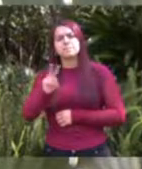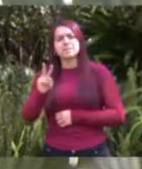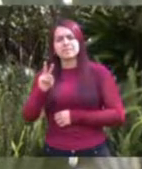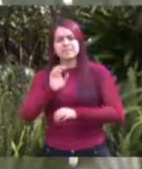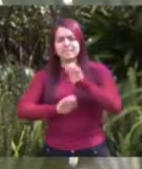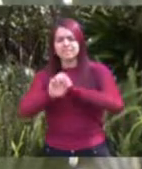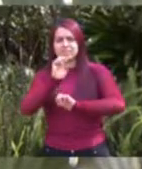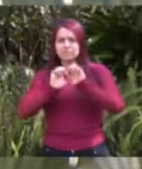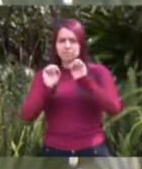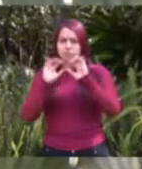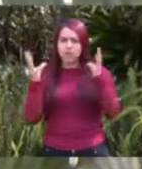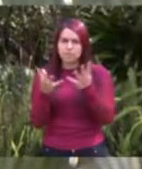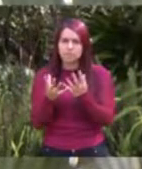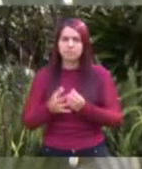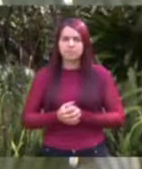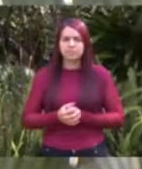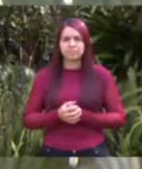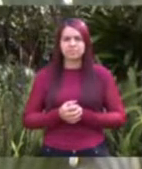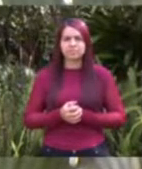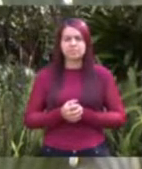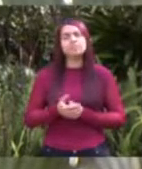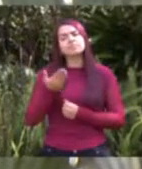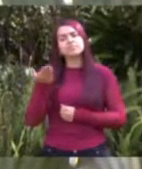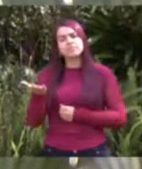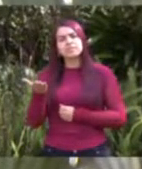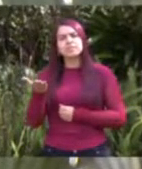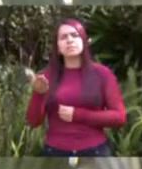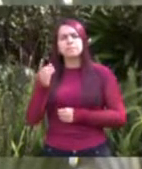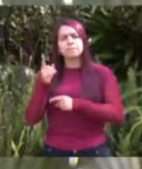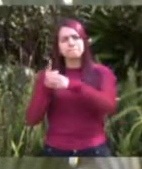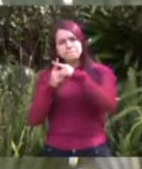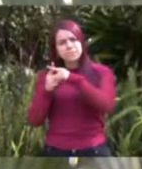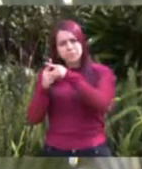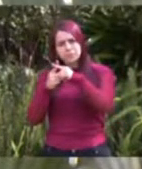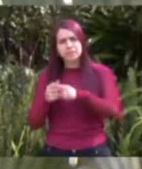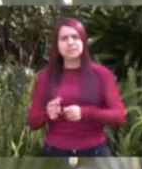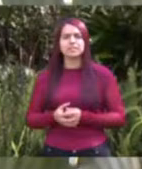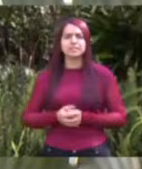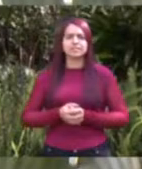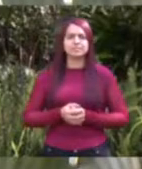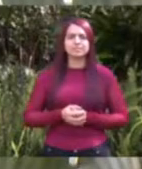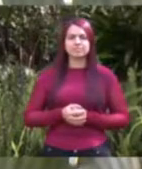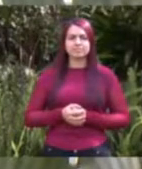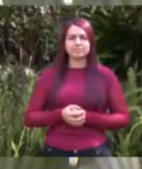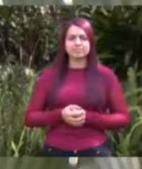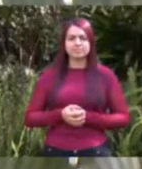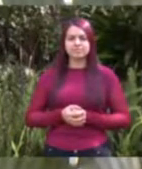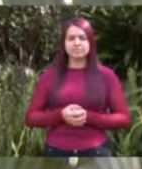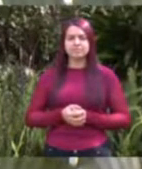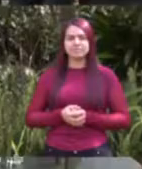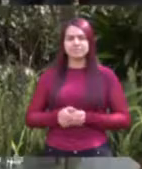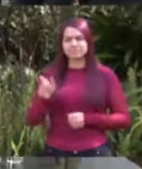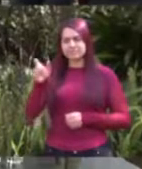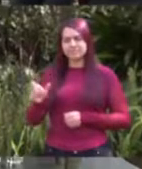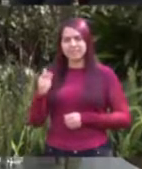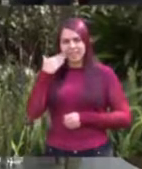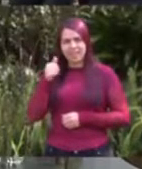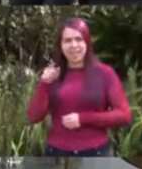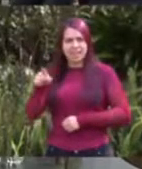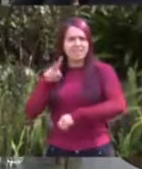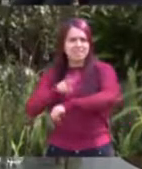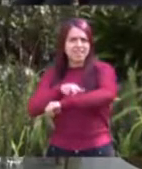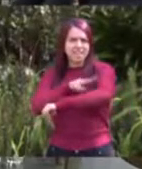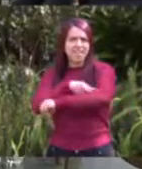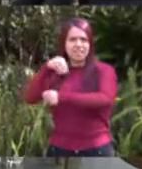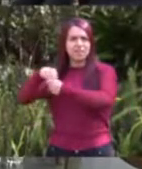pueblo, querida viceprocuradora, nuestra procuradora delegada ante la